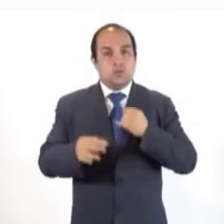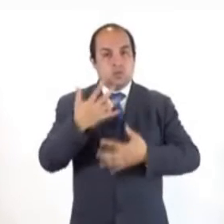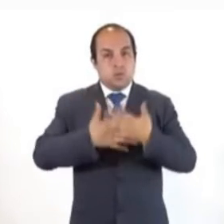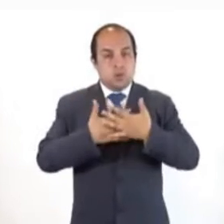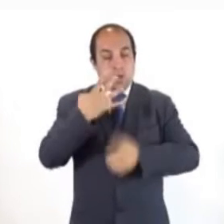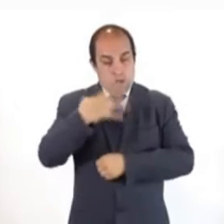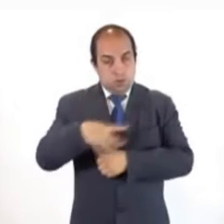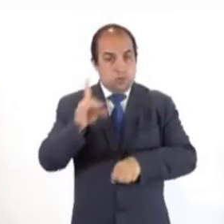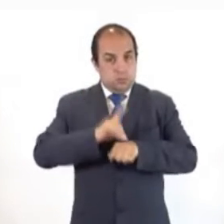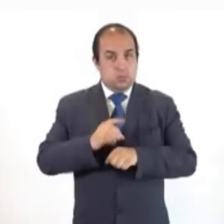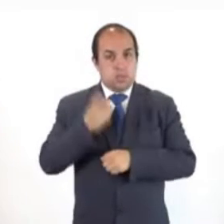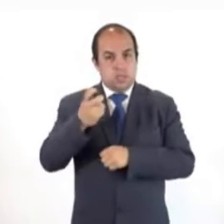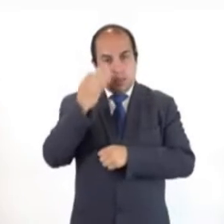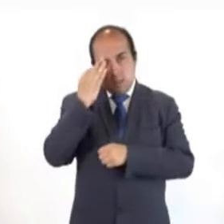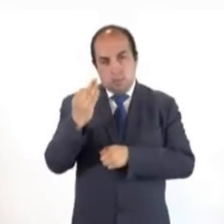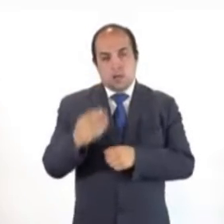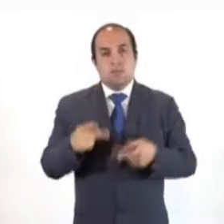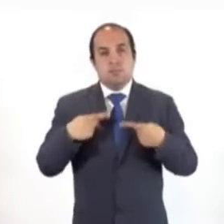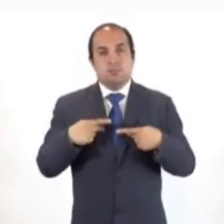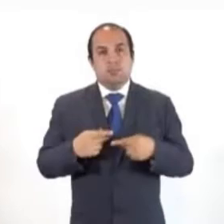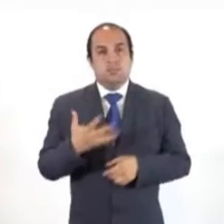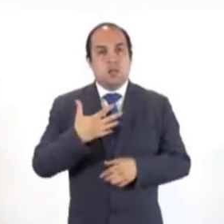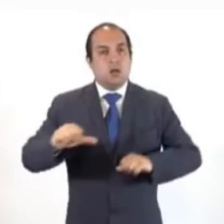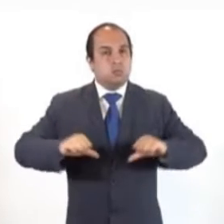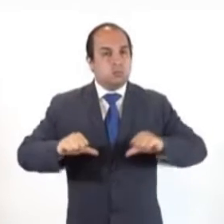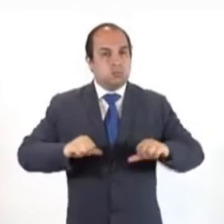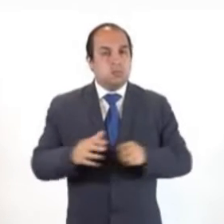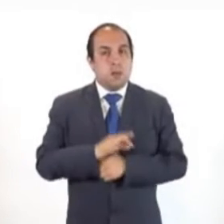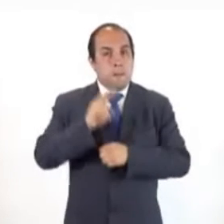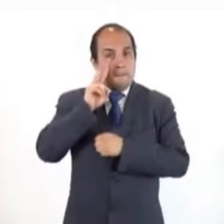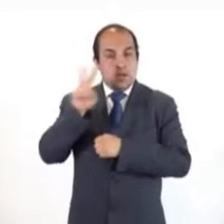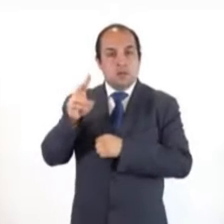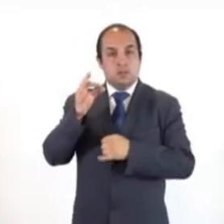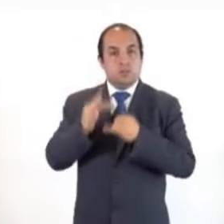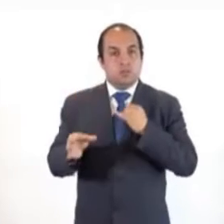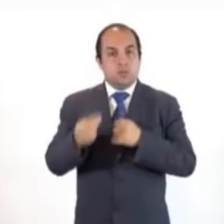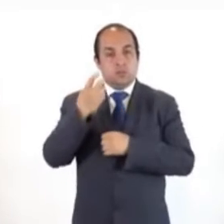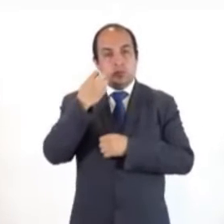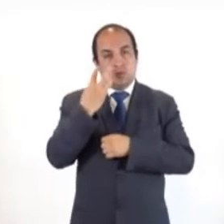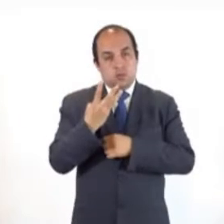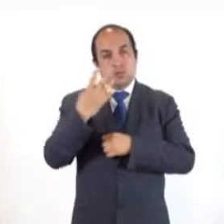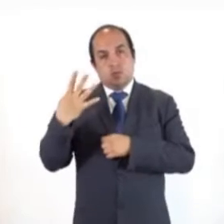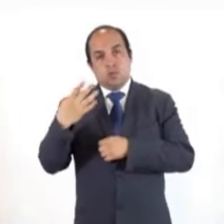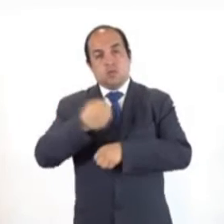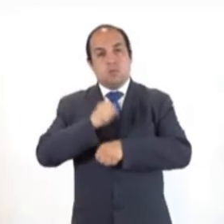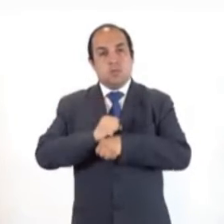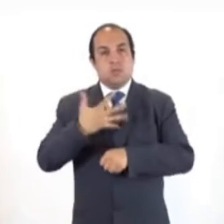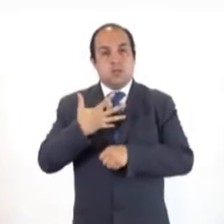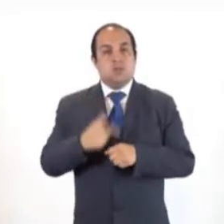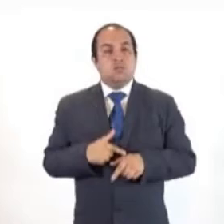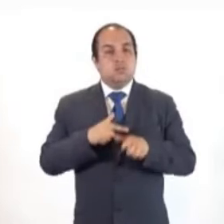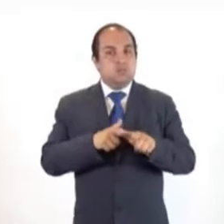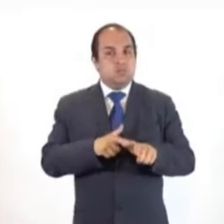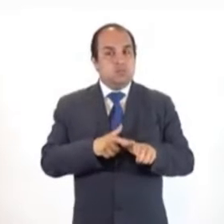el periodo en el cual la gente considera activos. Pueden ver que en las últimas también 3-4 semanas tenemos una tendencia en la